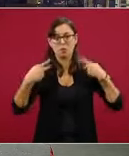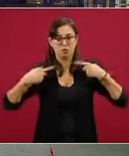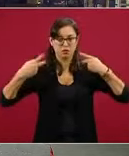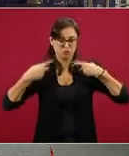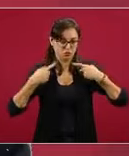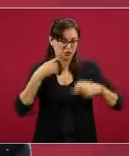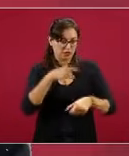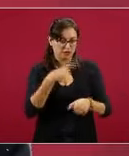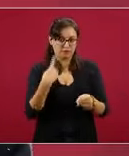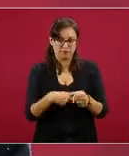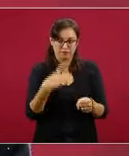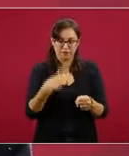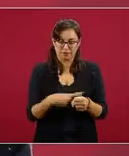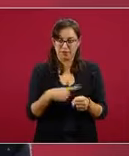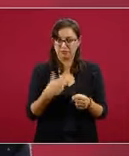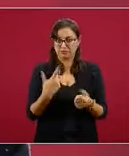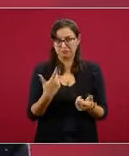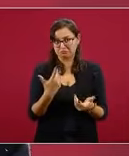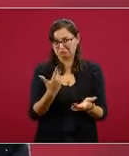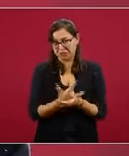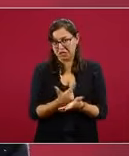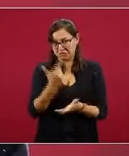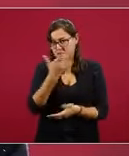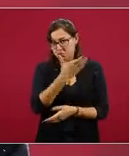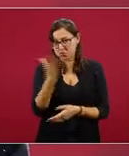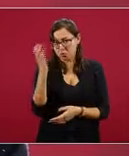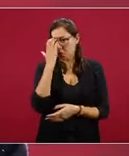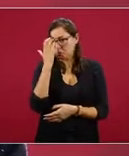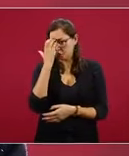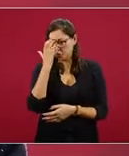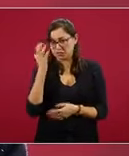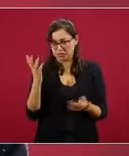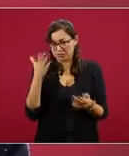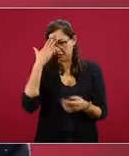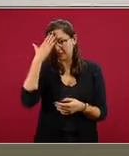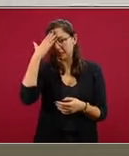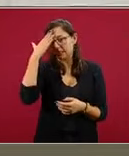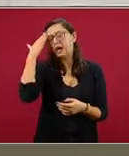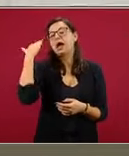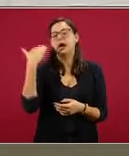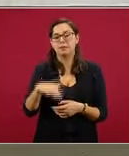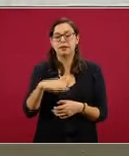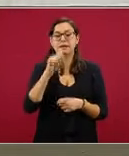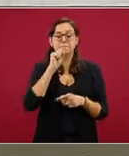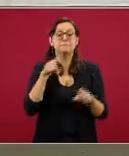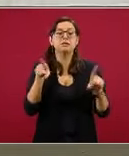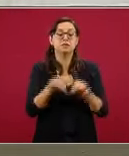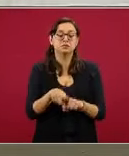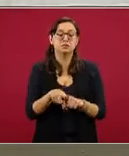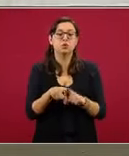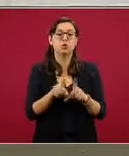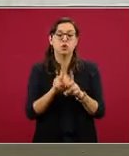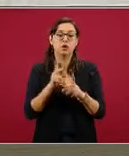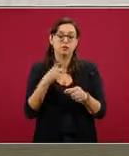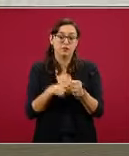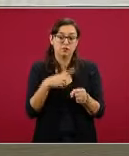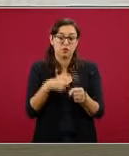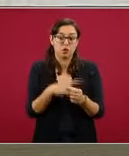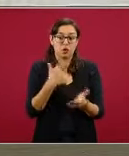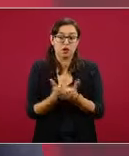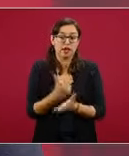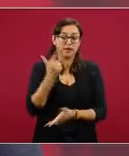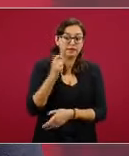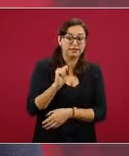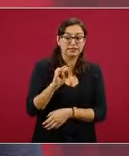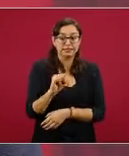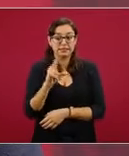trae alguno de los factores de riesgo ya conocidos o ampliamente conocidos, el estado de gravedad en la que esté llegando. Por eso siempre